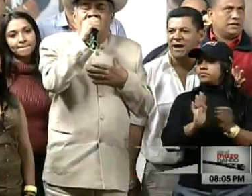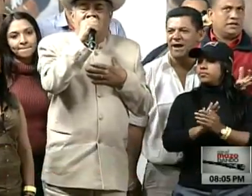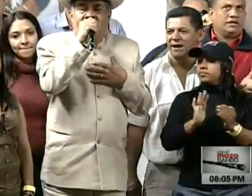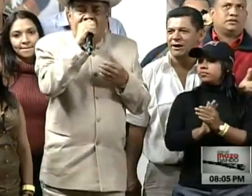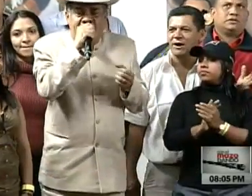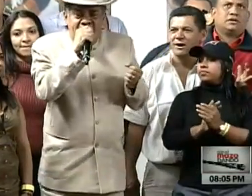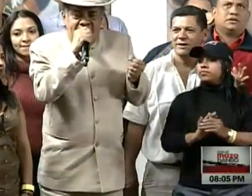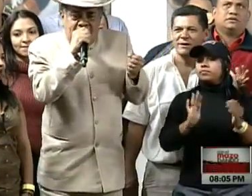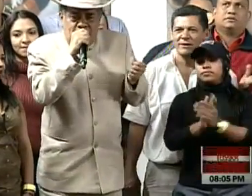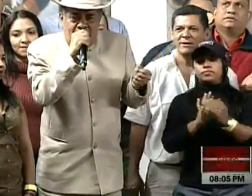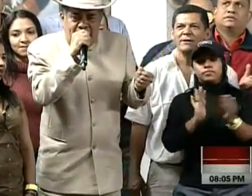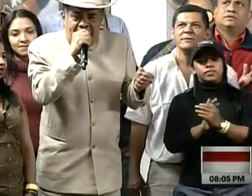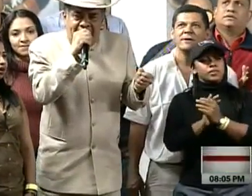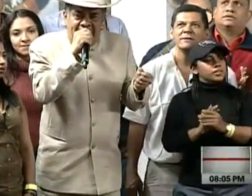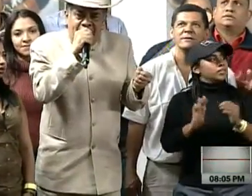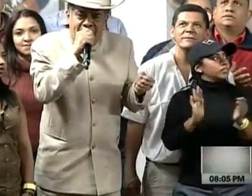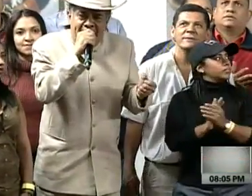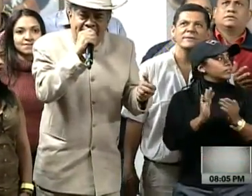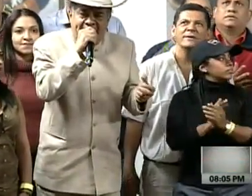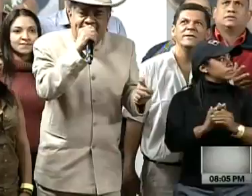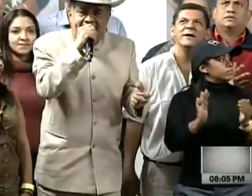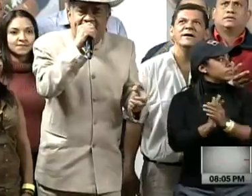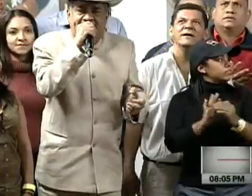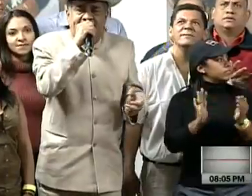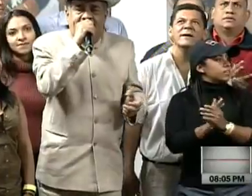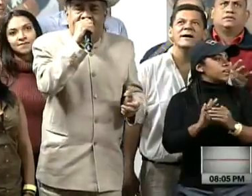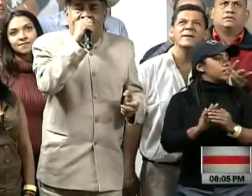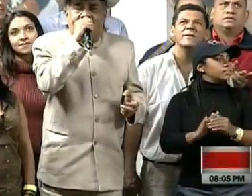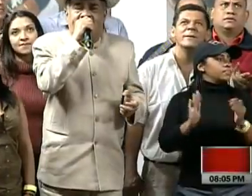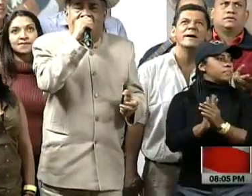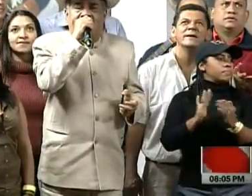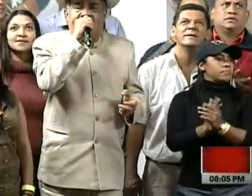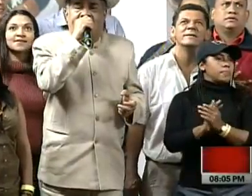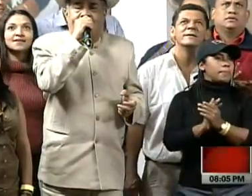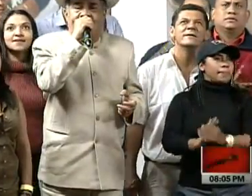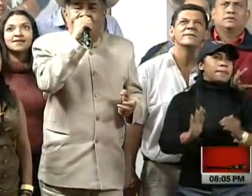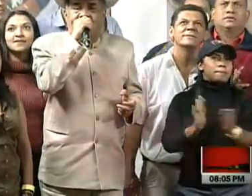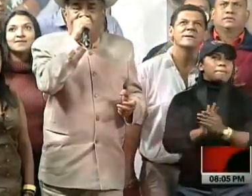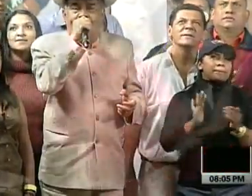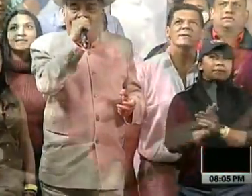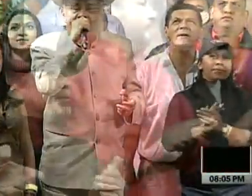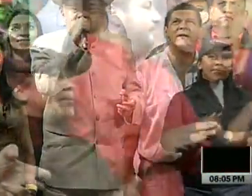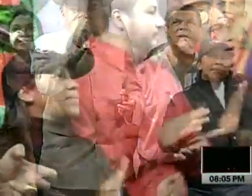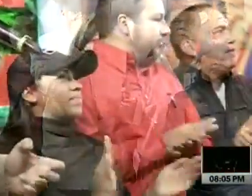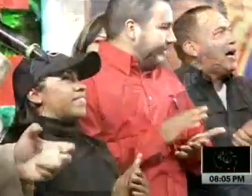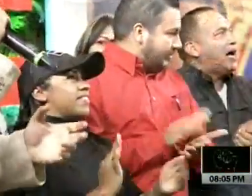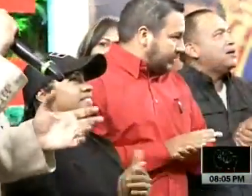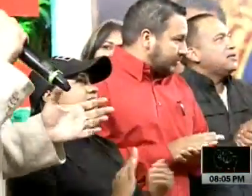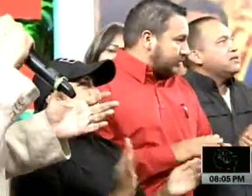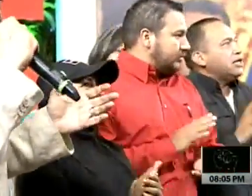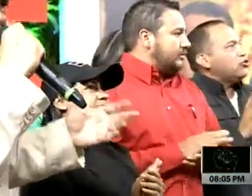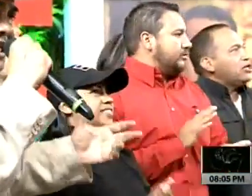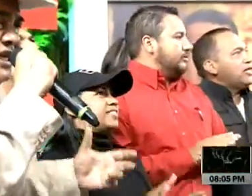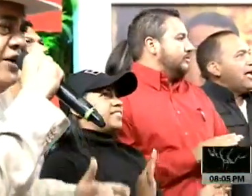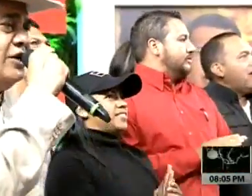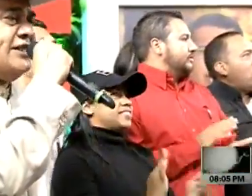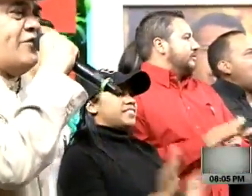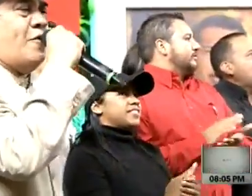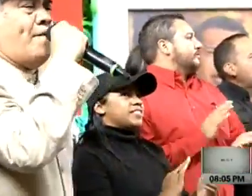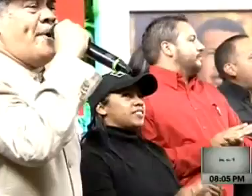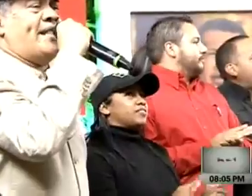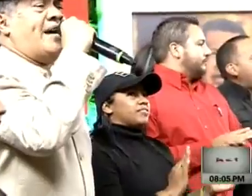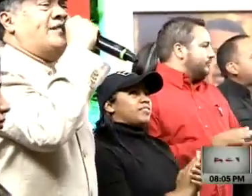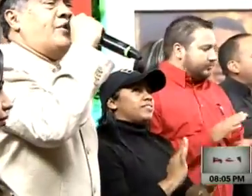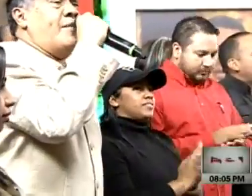de Espina de tu raudal hay una herida que sangra en cada mata de paz de tus